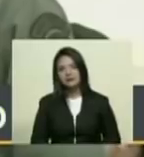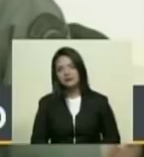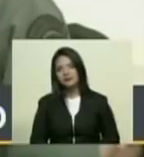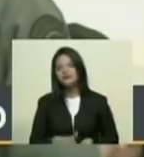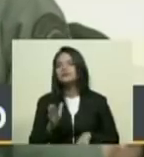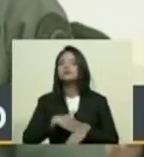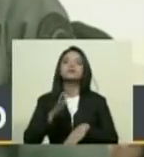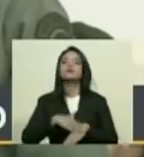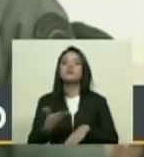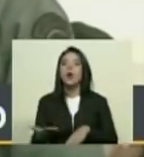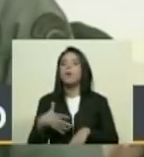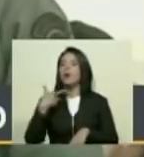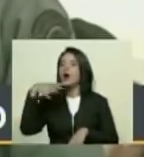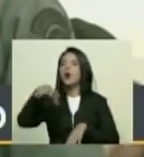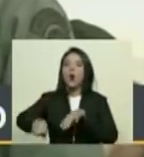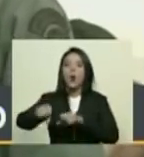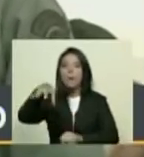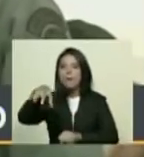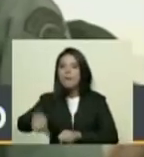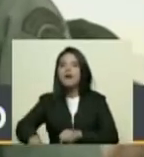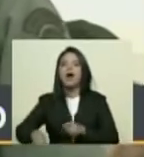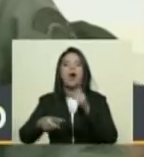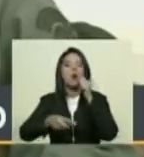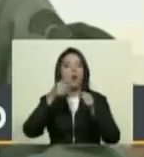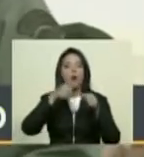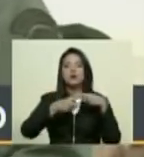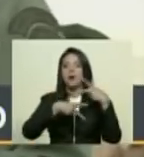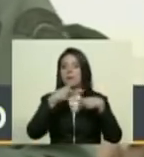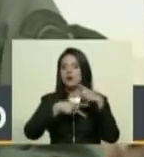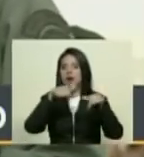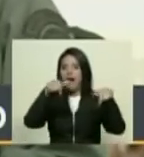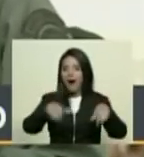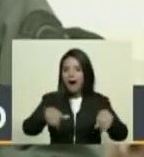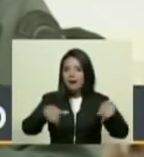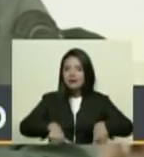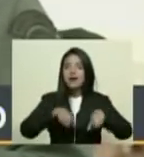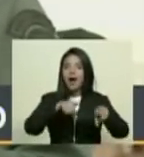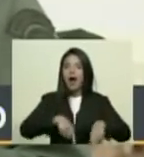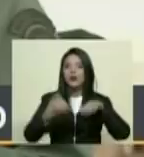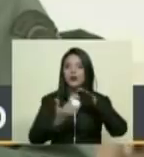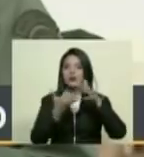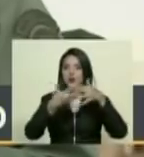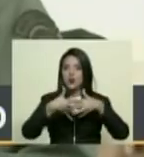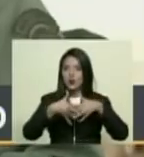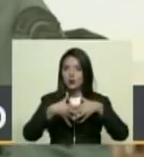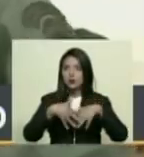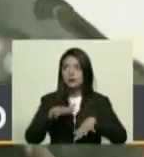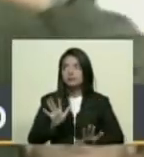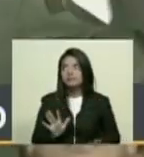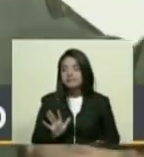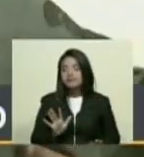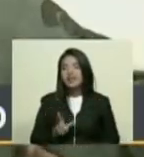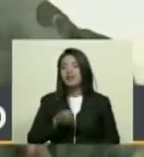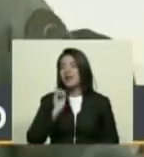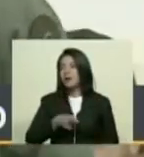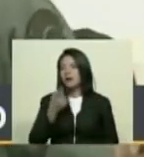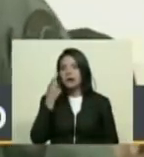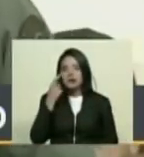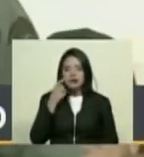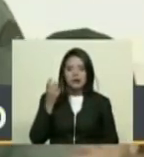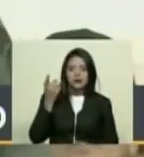Porque para comprar nuestra materia prima, para procesarla aquí a través de la agroindustria, bueno, hay que hacer